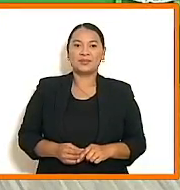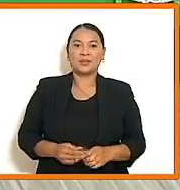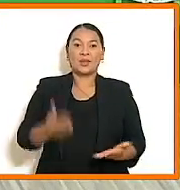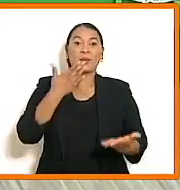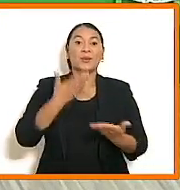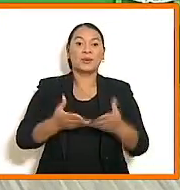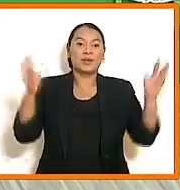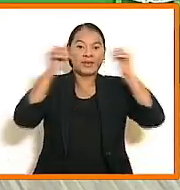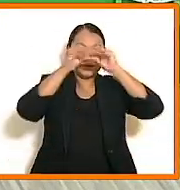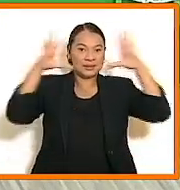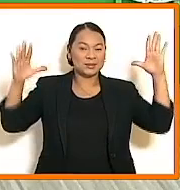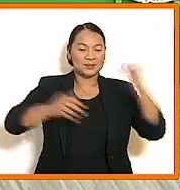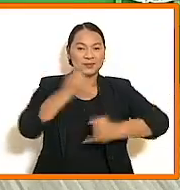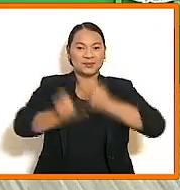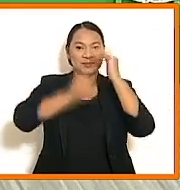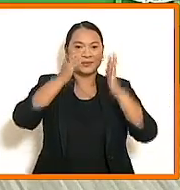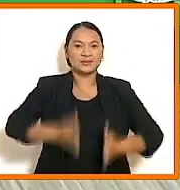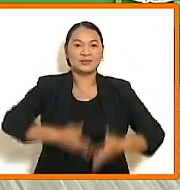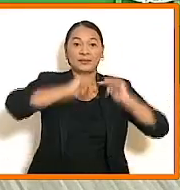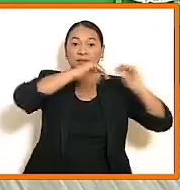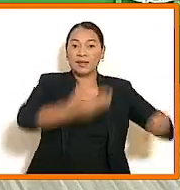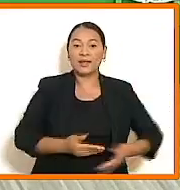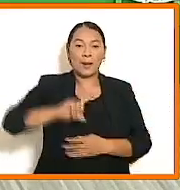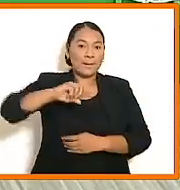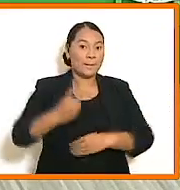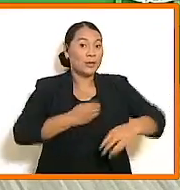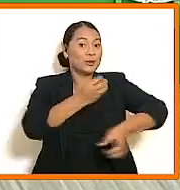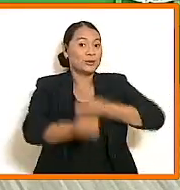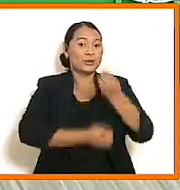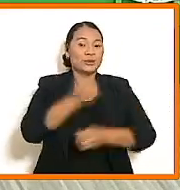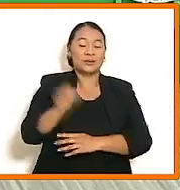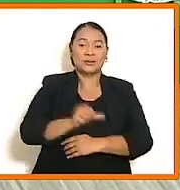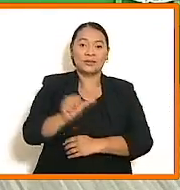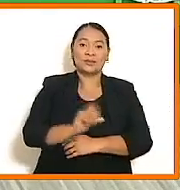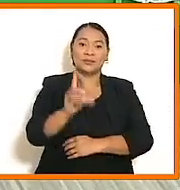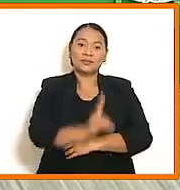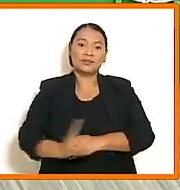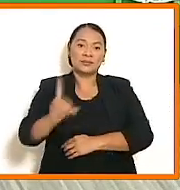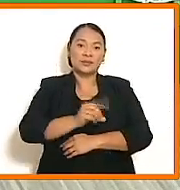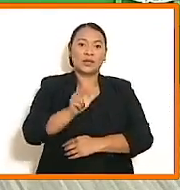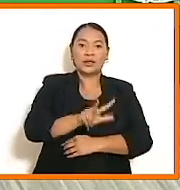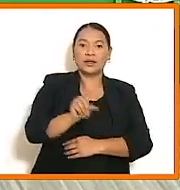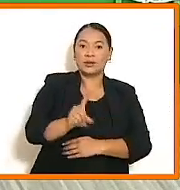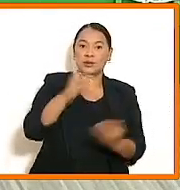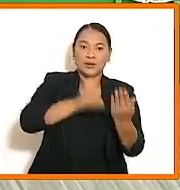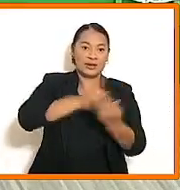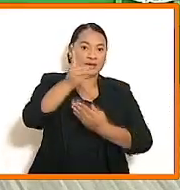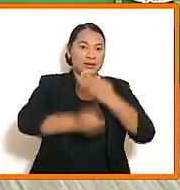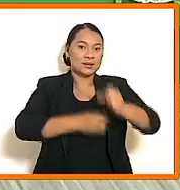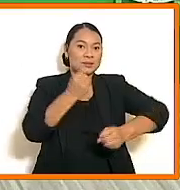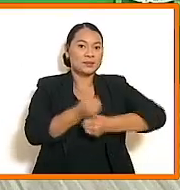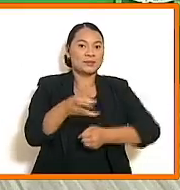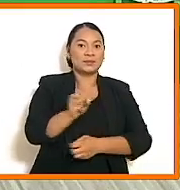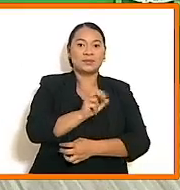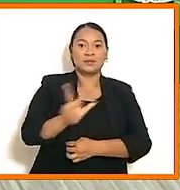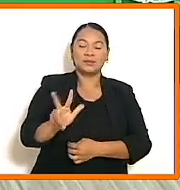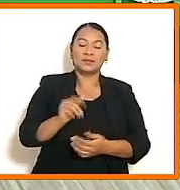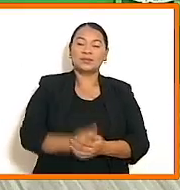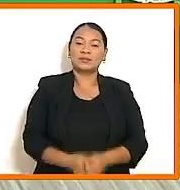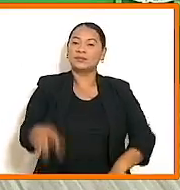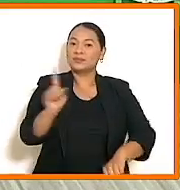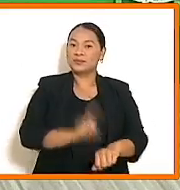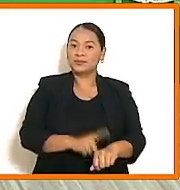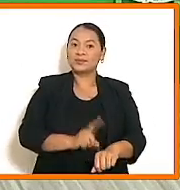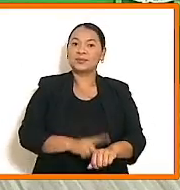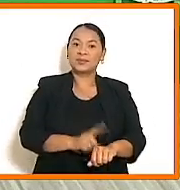buenos días, queridos jugadores. Bienvenidos a nuestro primer sorteo del día de hoy, domingo 31 de diciembre del año 2023. El reloj